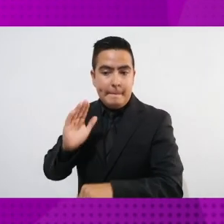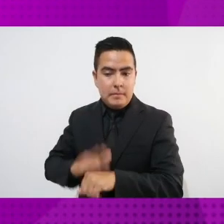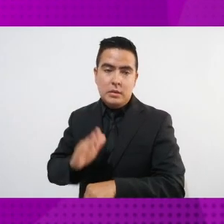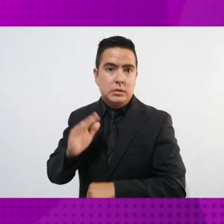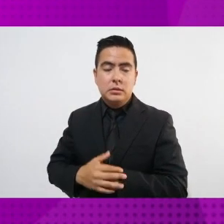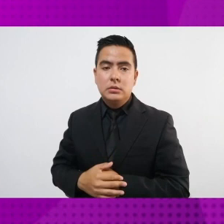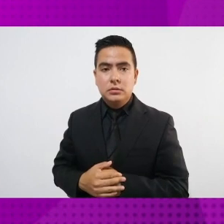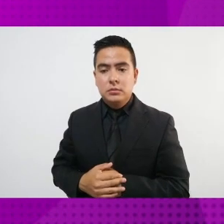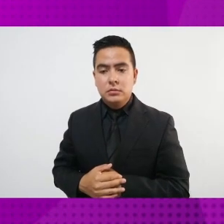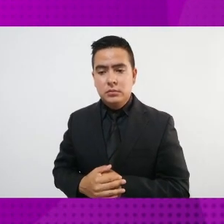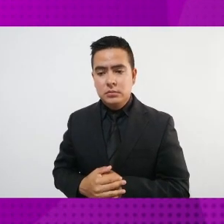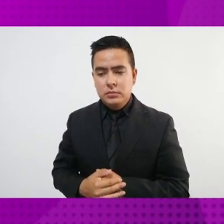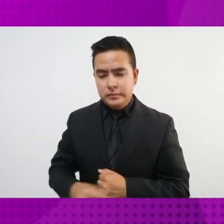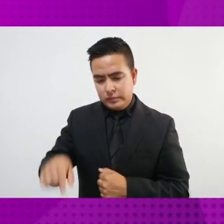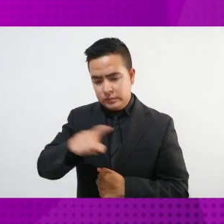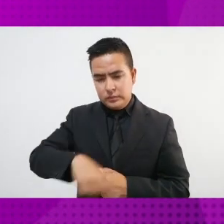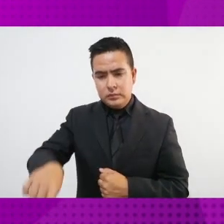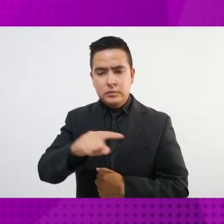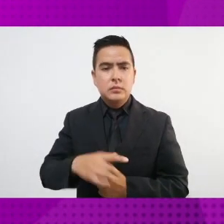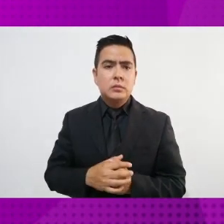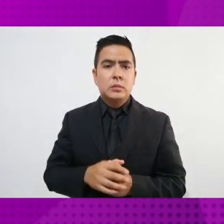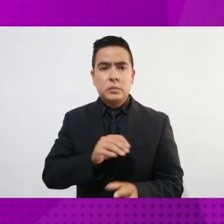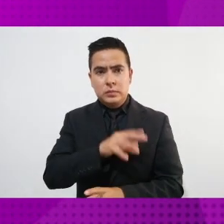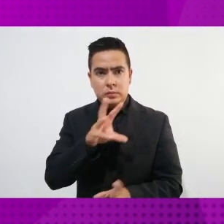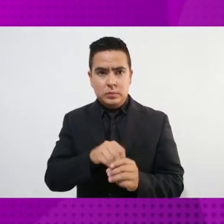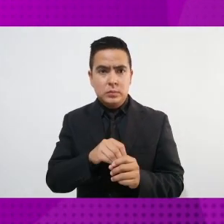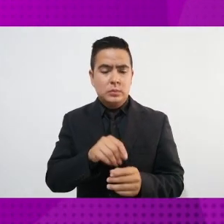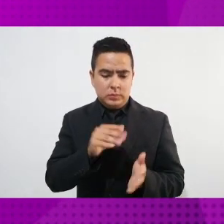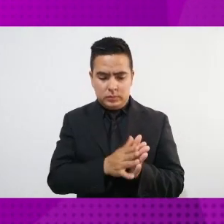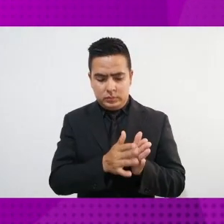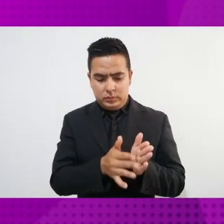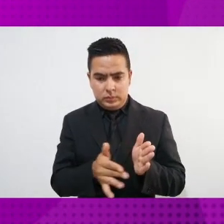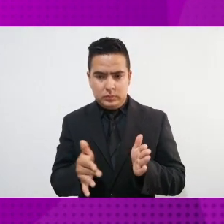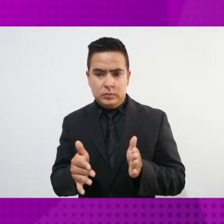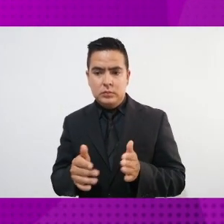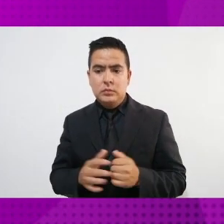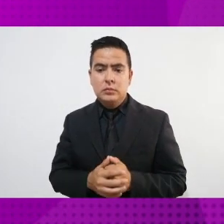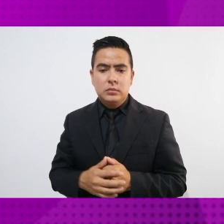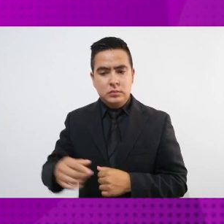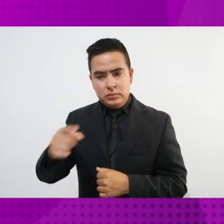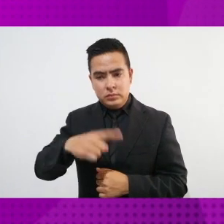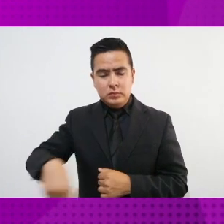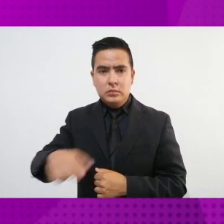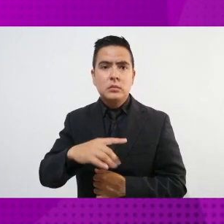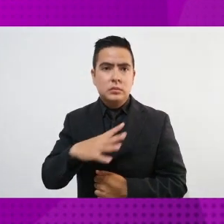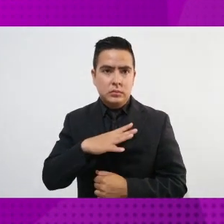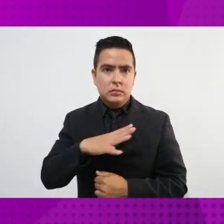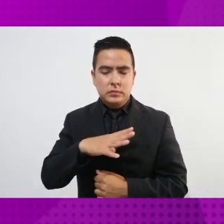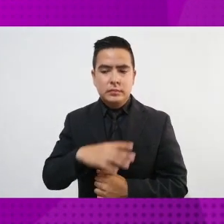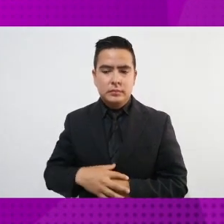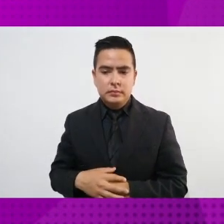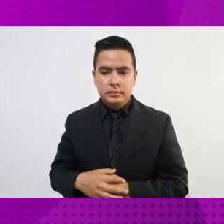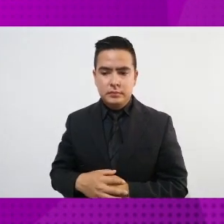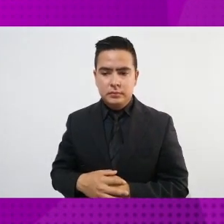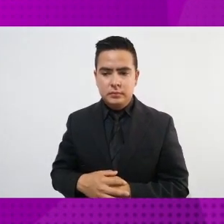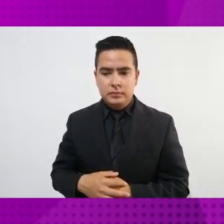implementado, integrado y construido de manera previa a la fecha en que se agotan los cargos públicos